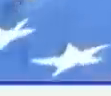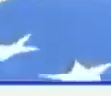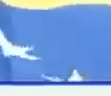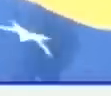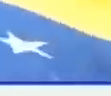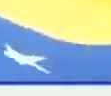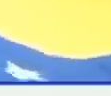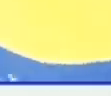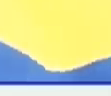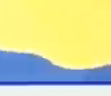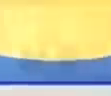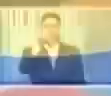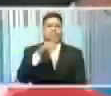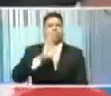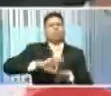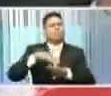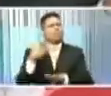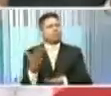porque